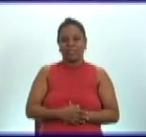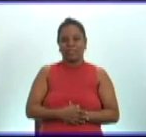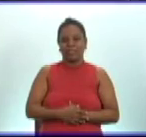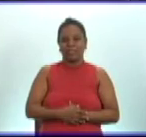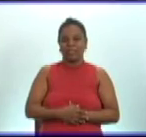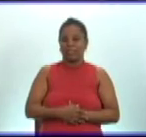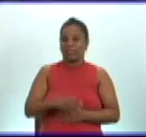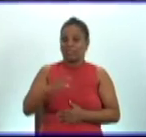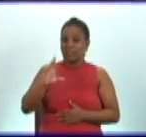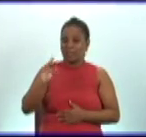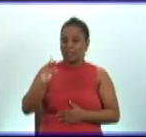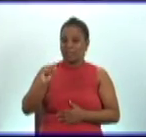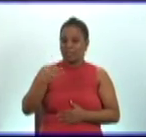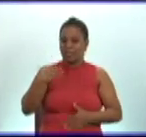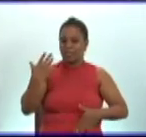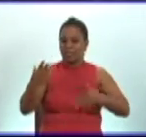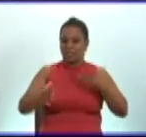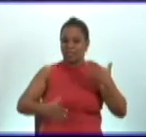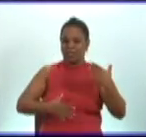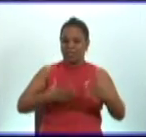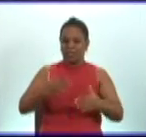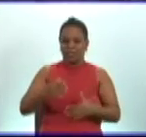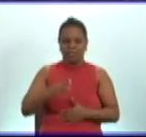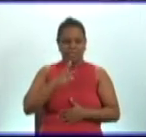disipemos los miedos.